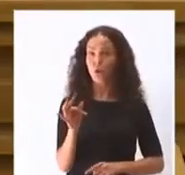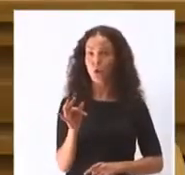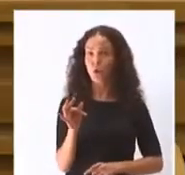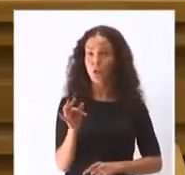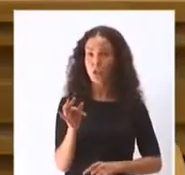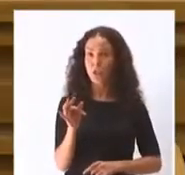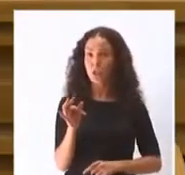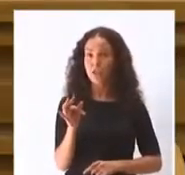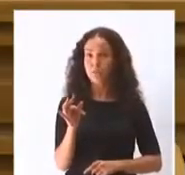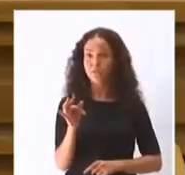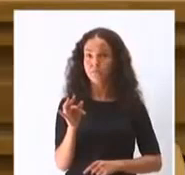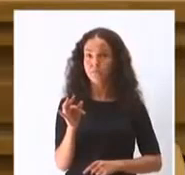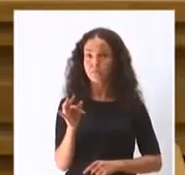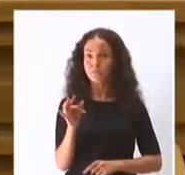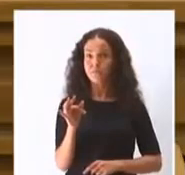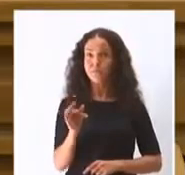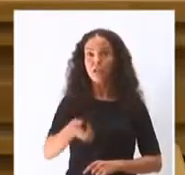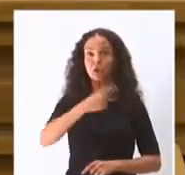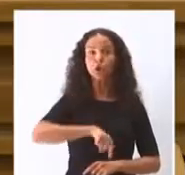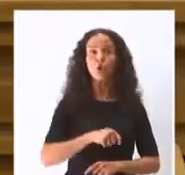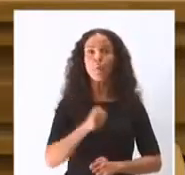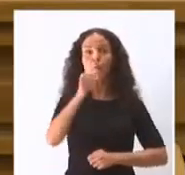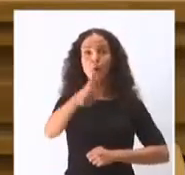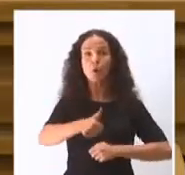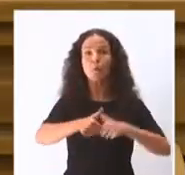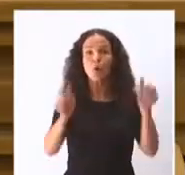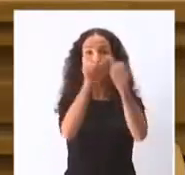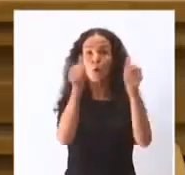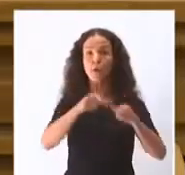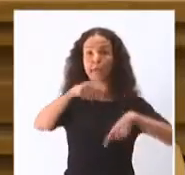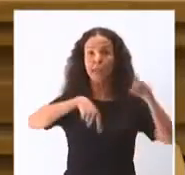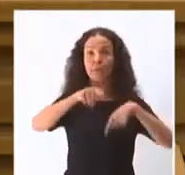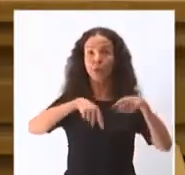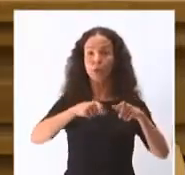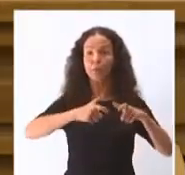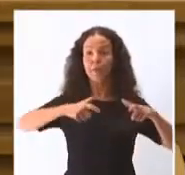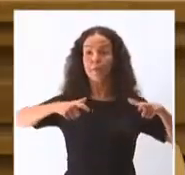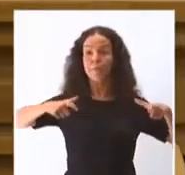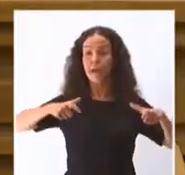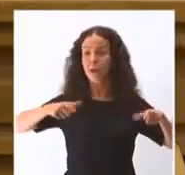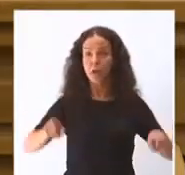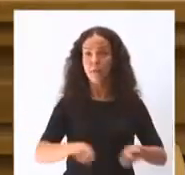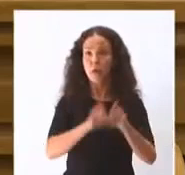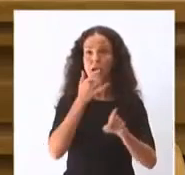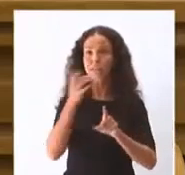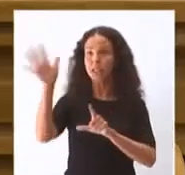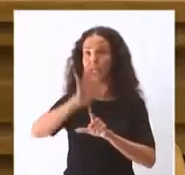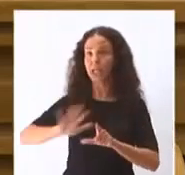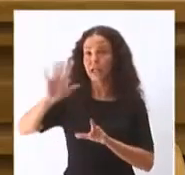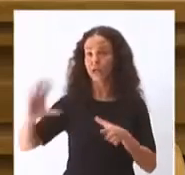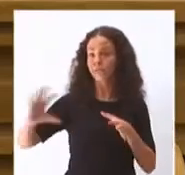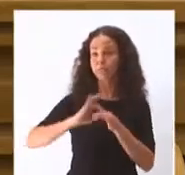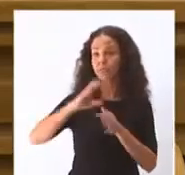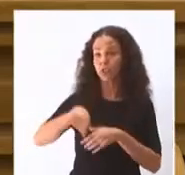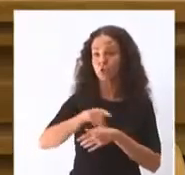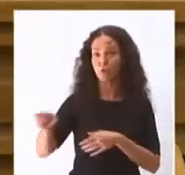productores nadie me entenderá mal que iremos extendiendo el modelo de transporte ya independientemente de que el estado se centre o no se siente